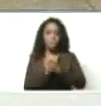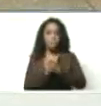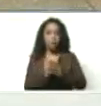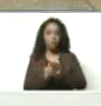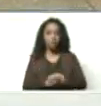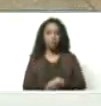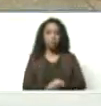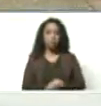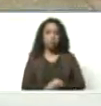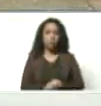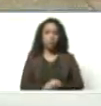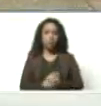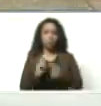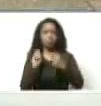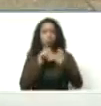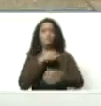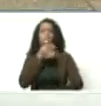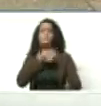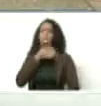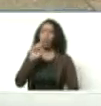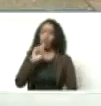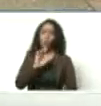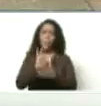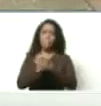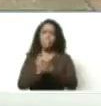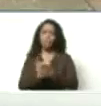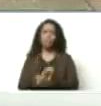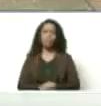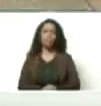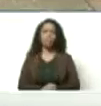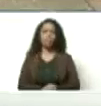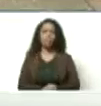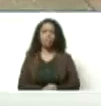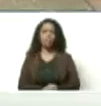sin discursos como amigos así